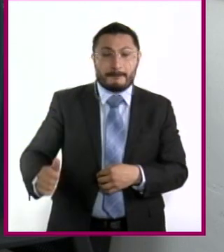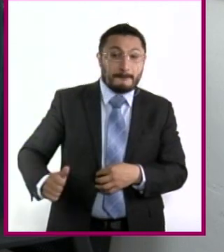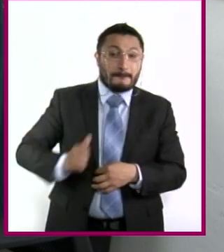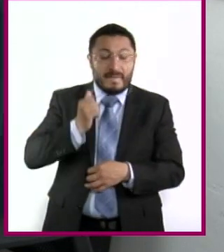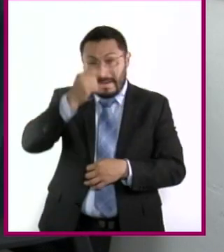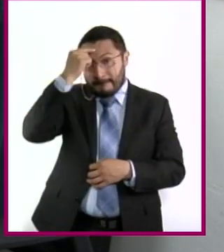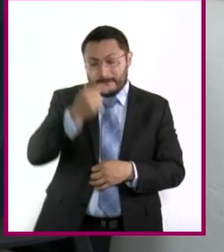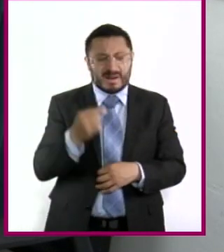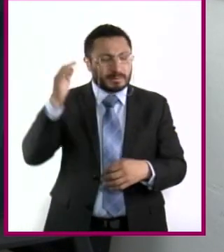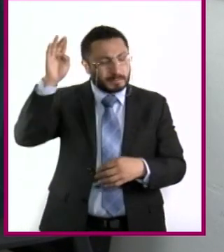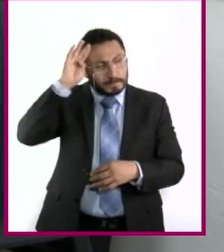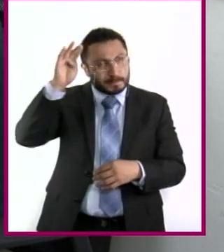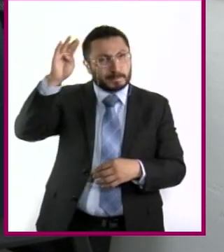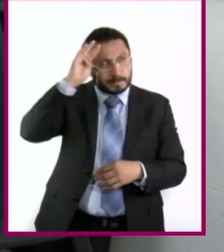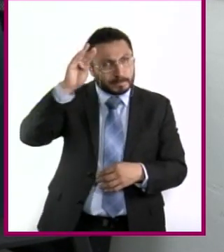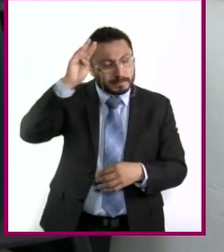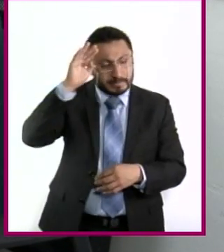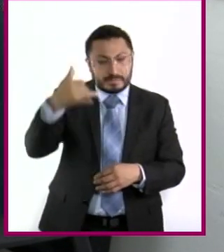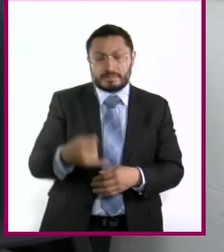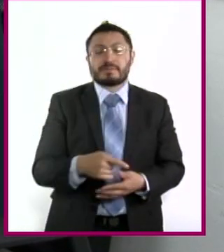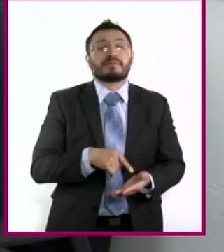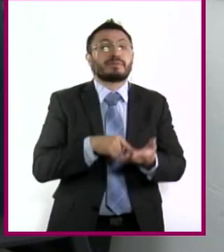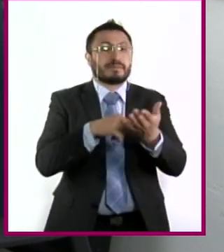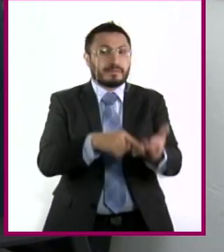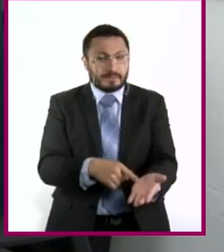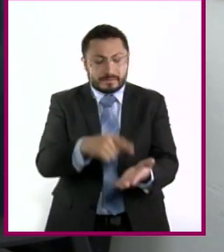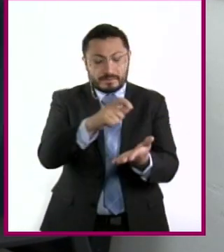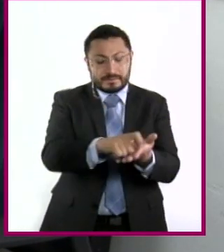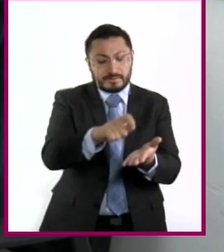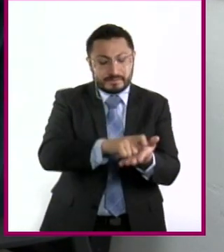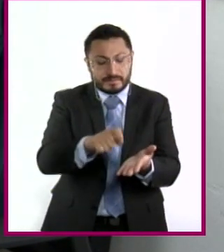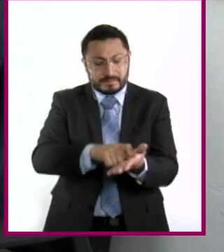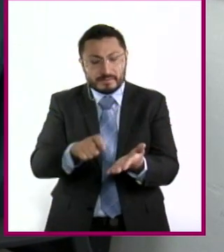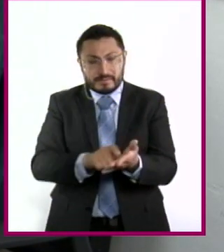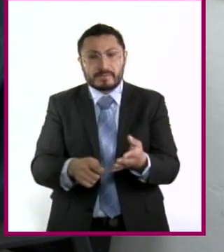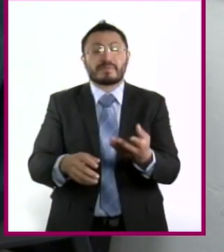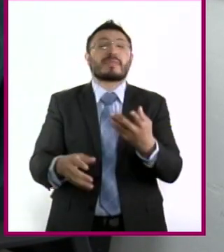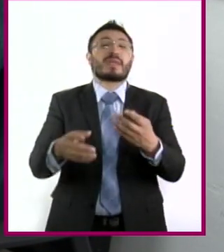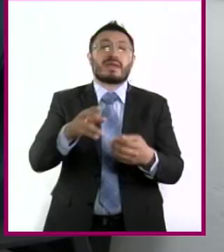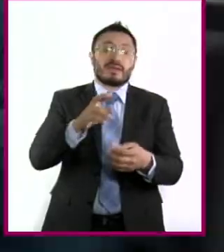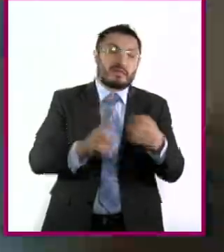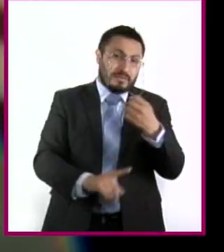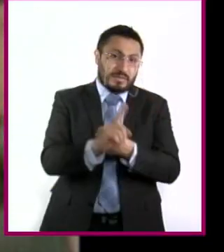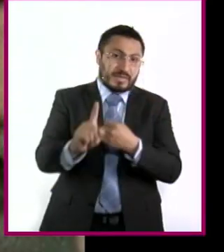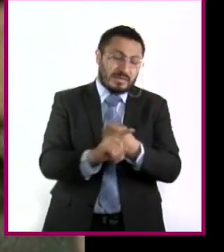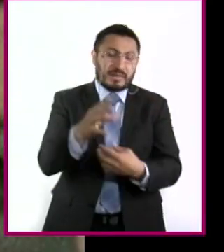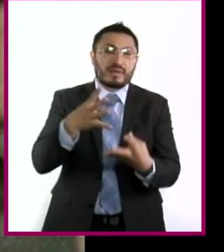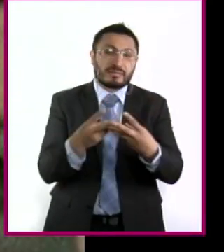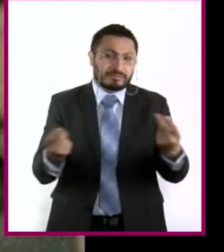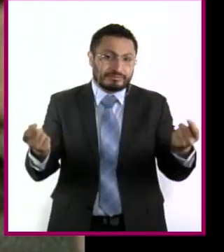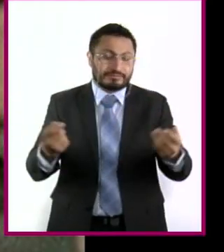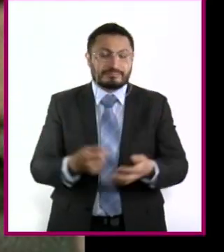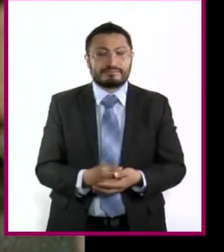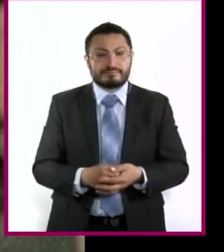para reflexionar y proponer en nuestra nota soluciones que resuelvan este problema tan grave.